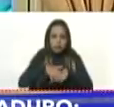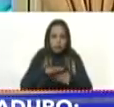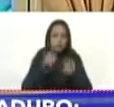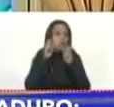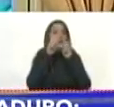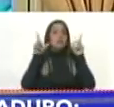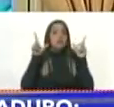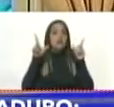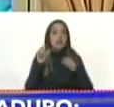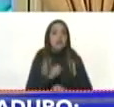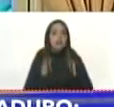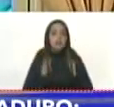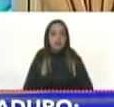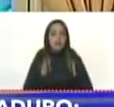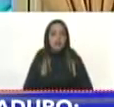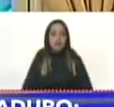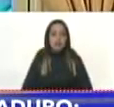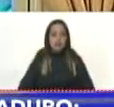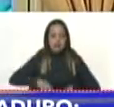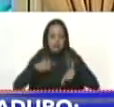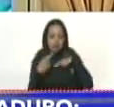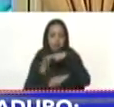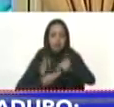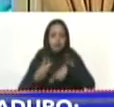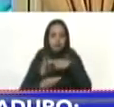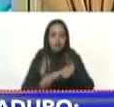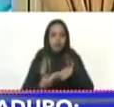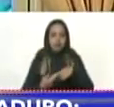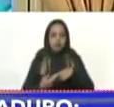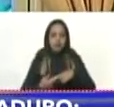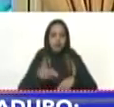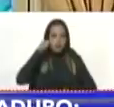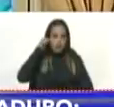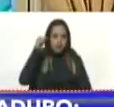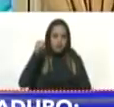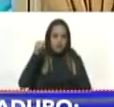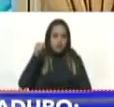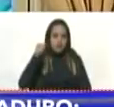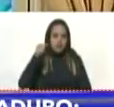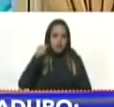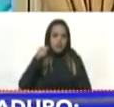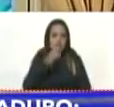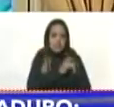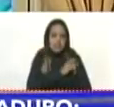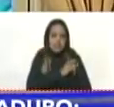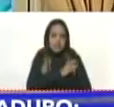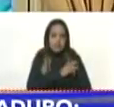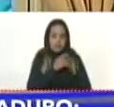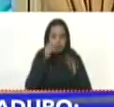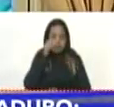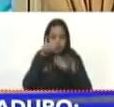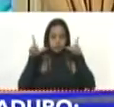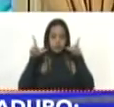Impresionante. La rebelión popular de Chile. Impresionante.